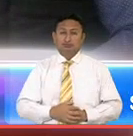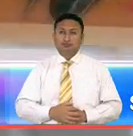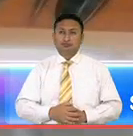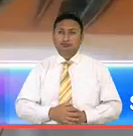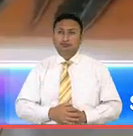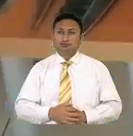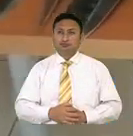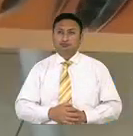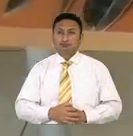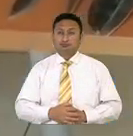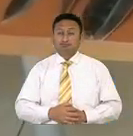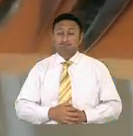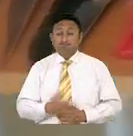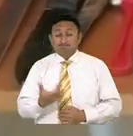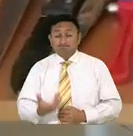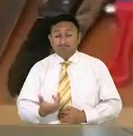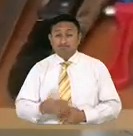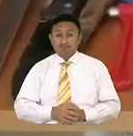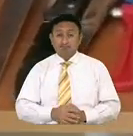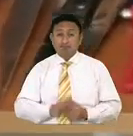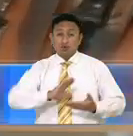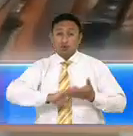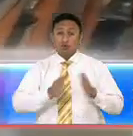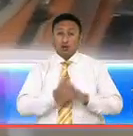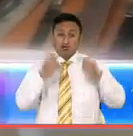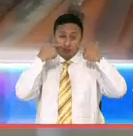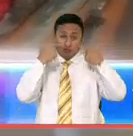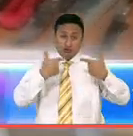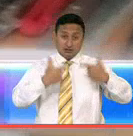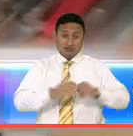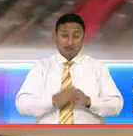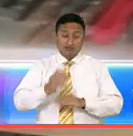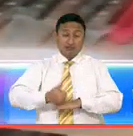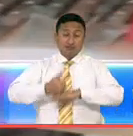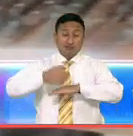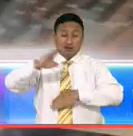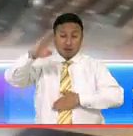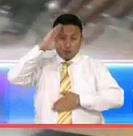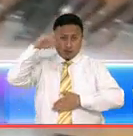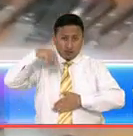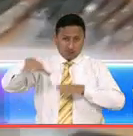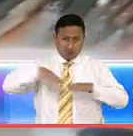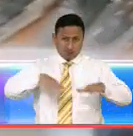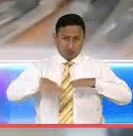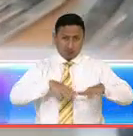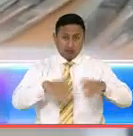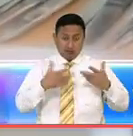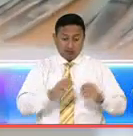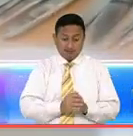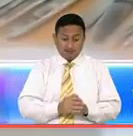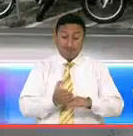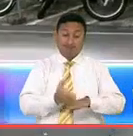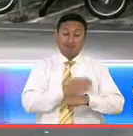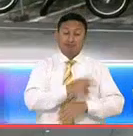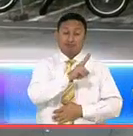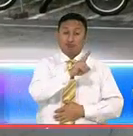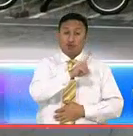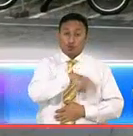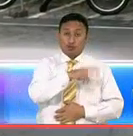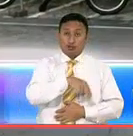que los trabajos por el bienestar de la comunidad están coordinados con intendencia de policía y comisarías en dos meses han realizado dos mil